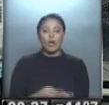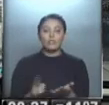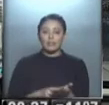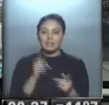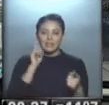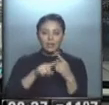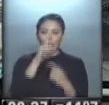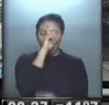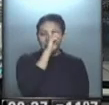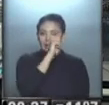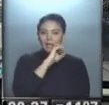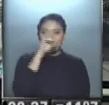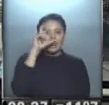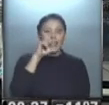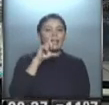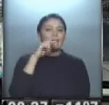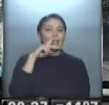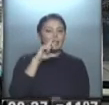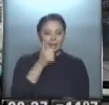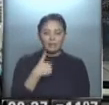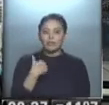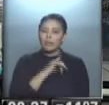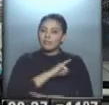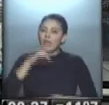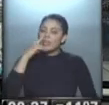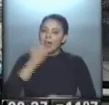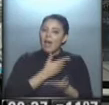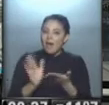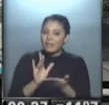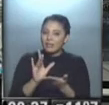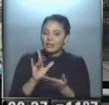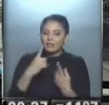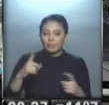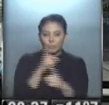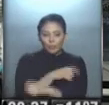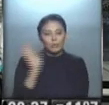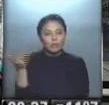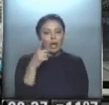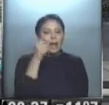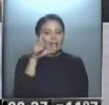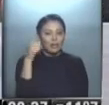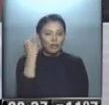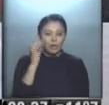Volvemos en vivo al Hospital de Clínicas, una jornada de prevención para diabéticos. Nos cuenta todo Ariel Lima.